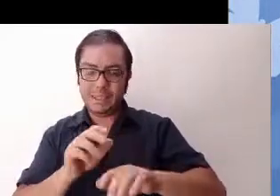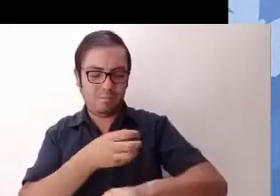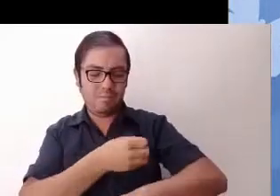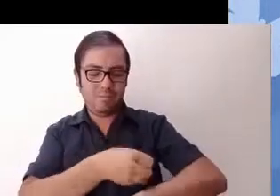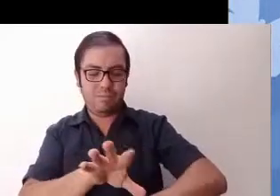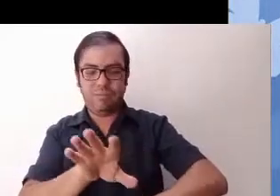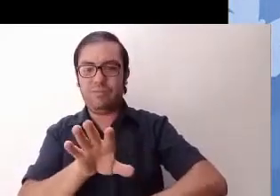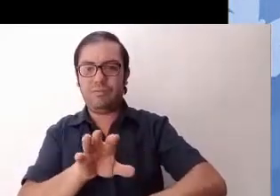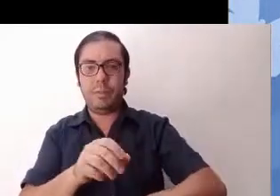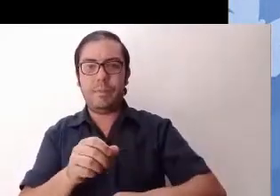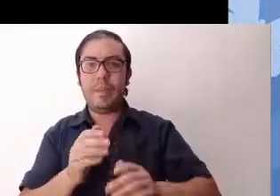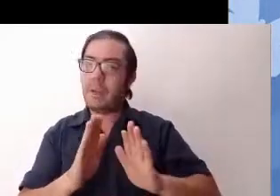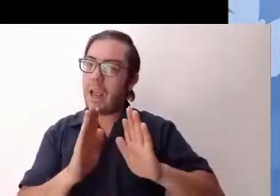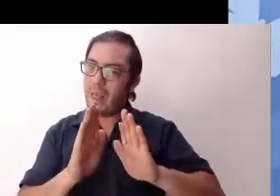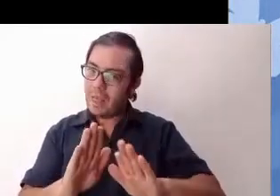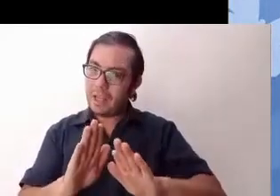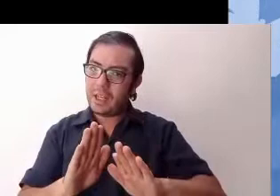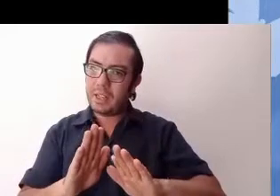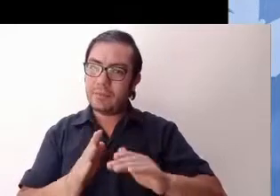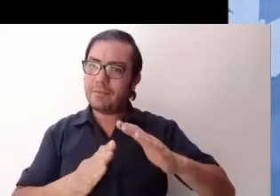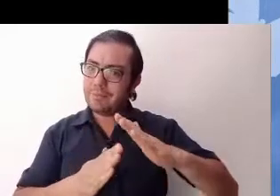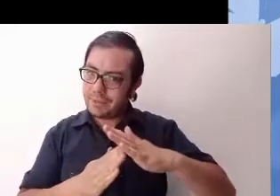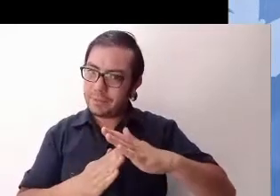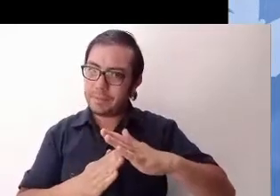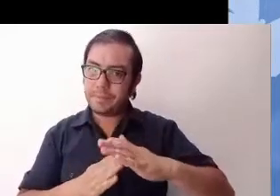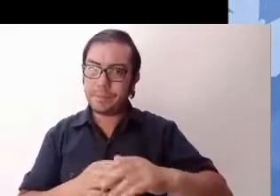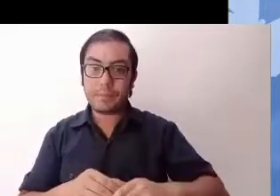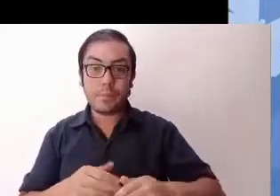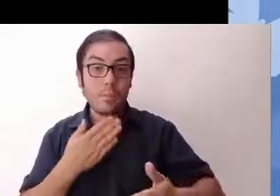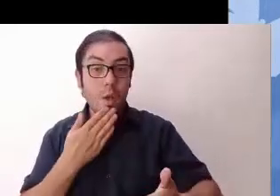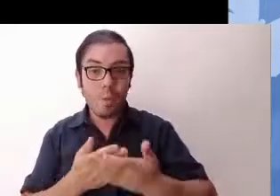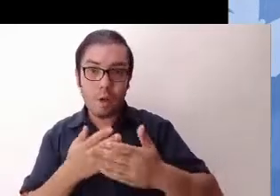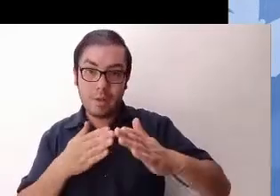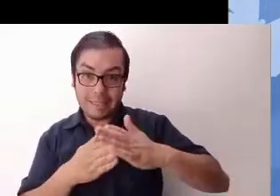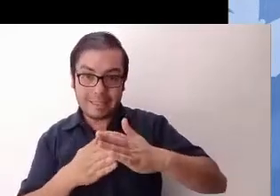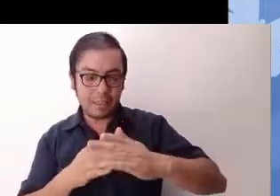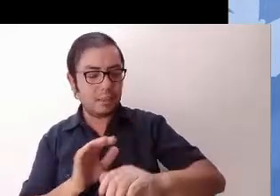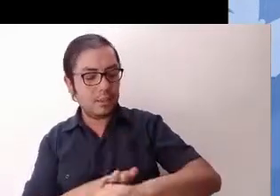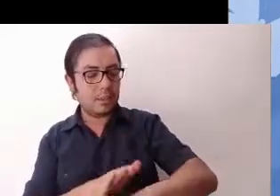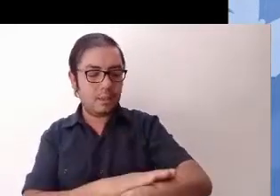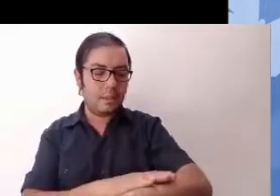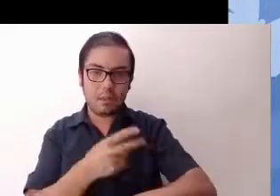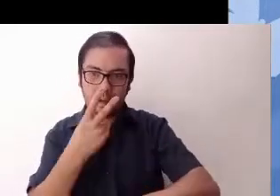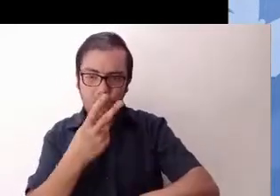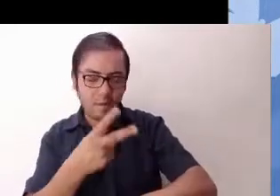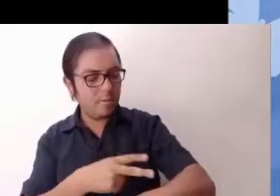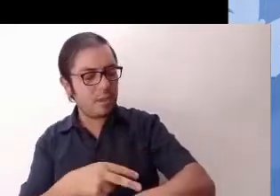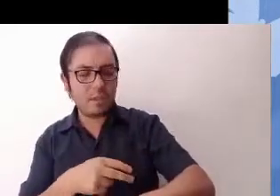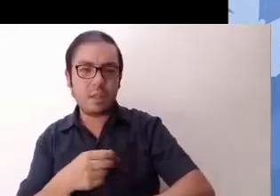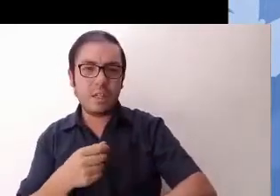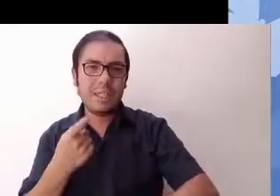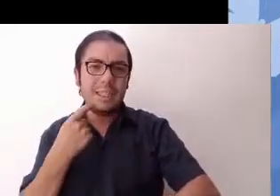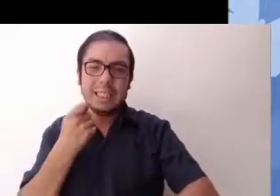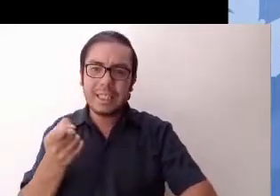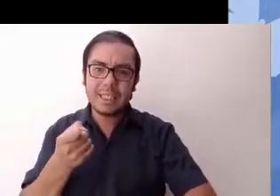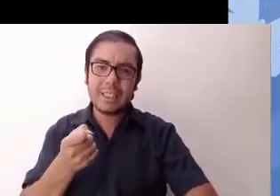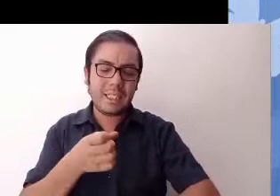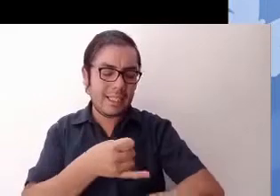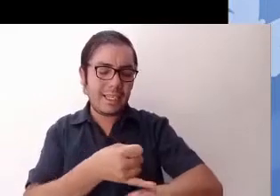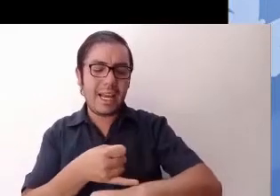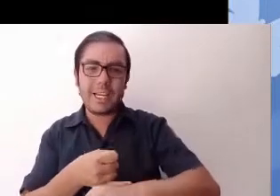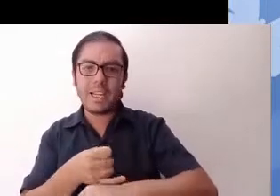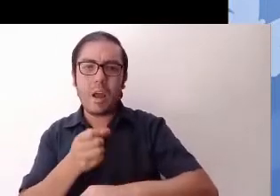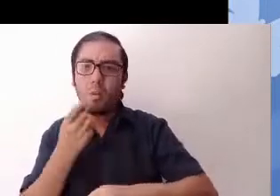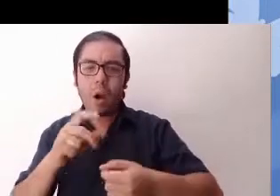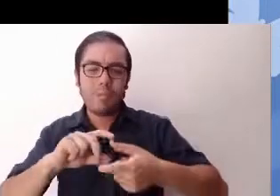evaluar qué tipo de herida, si es una herida punzante, ver qué tan profundo fue y si hay algún daño en las vísceras. Si es así, a